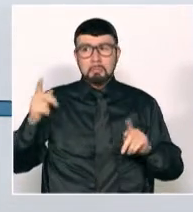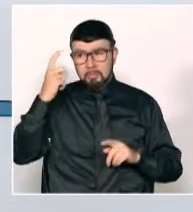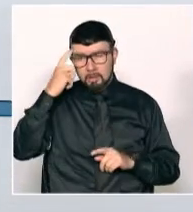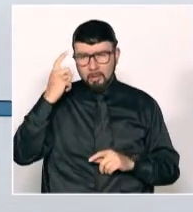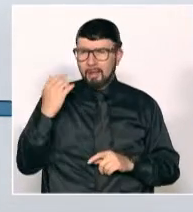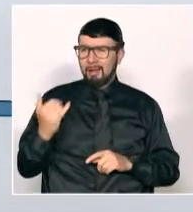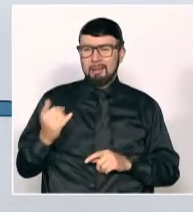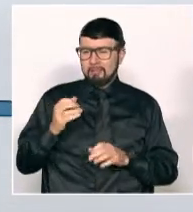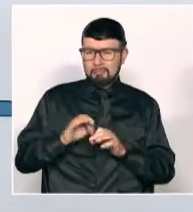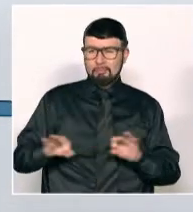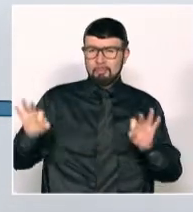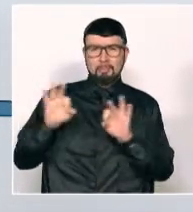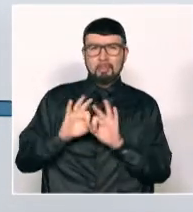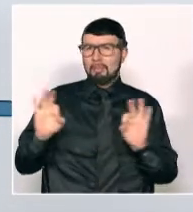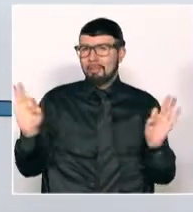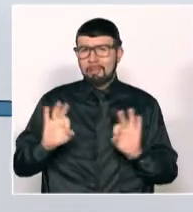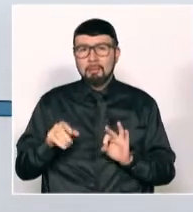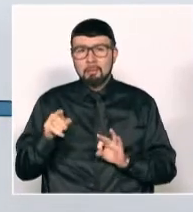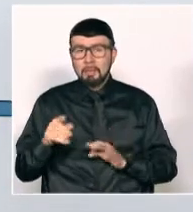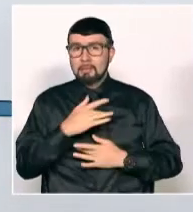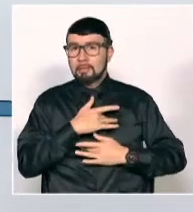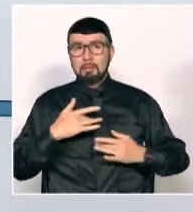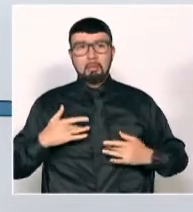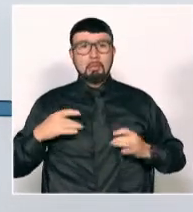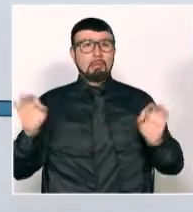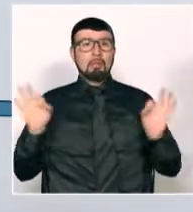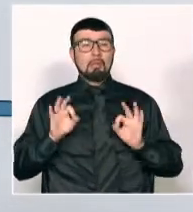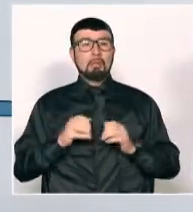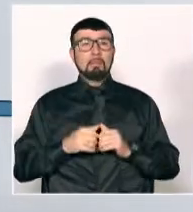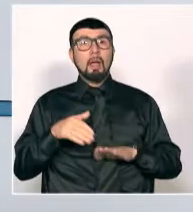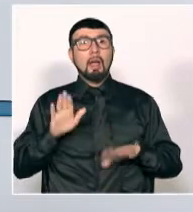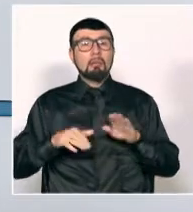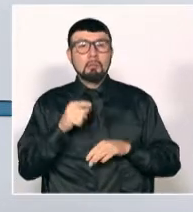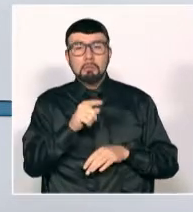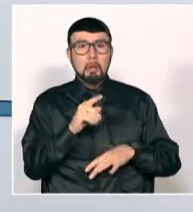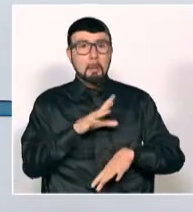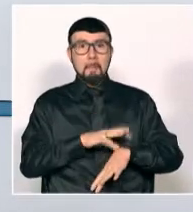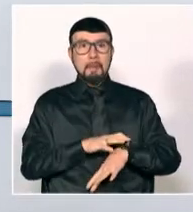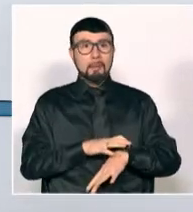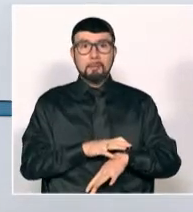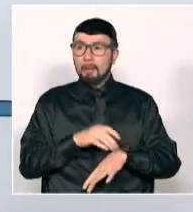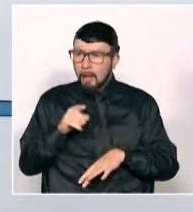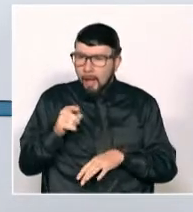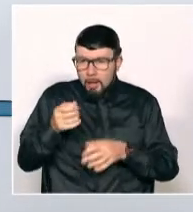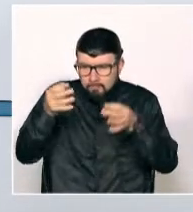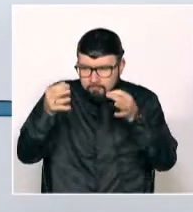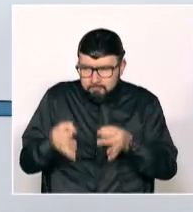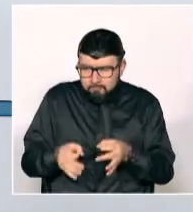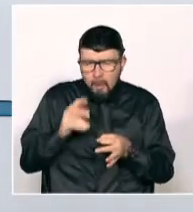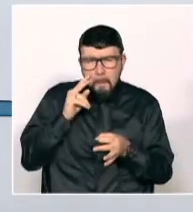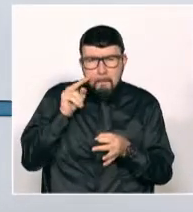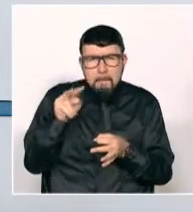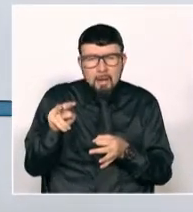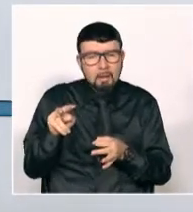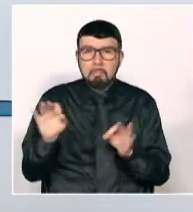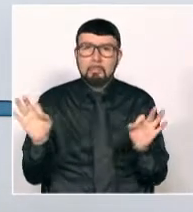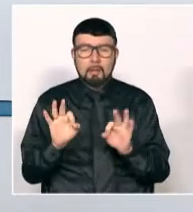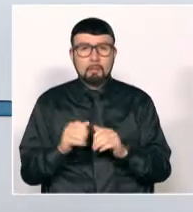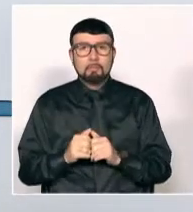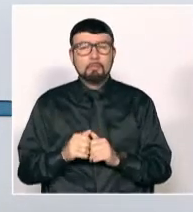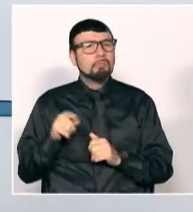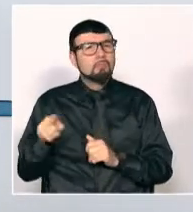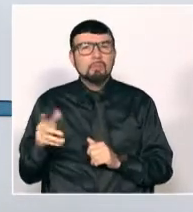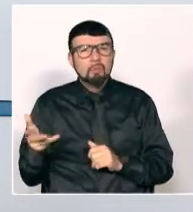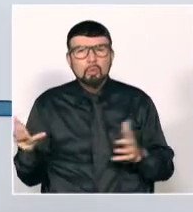relacionado con su salud y muchas veces los médicos no le miran esta parte del cuerpo a los pacientes. ¿De qué estamos hablando? De la